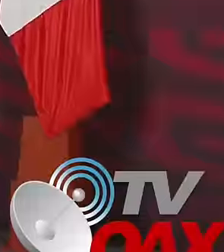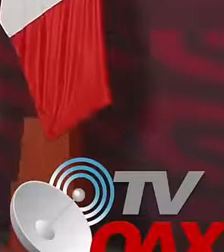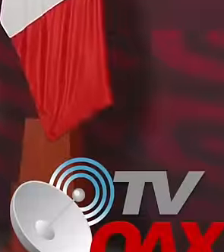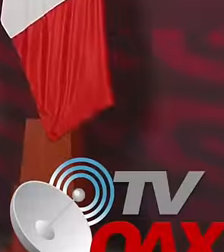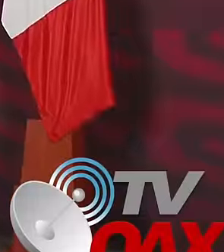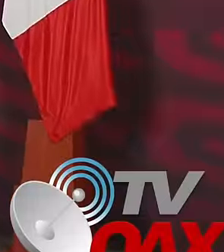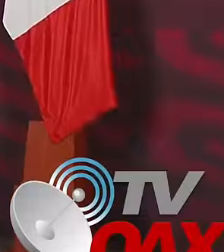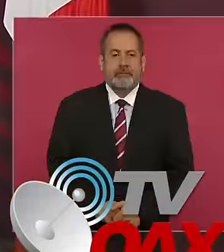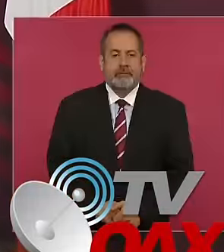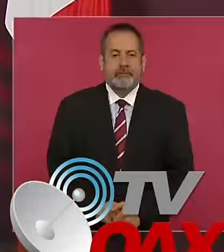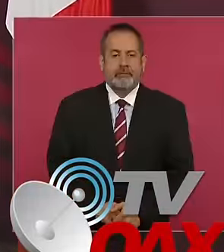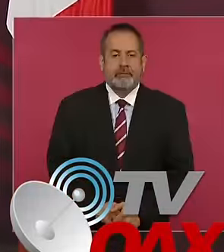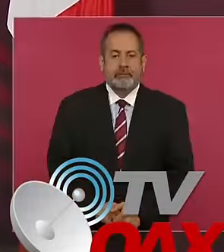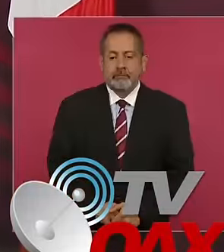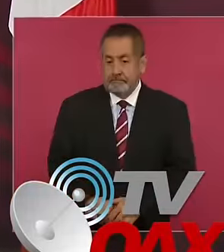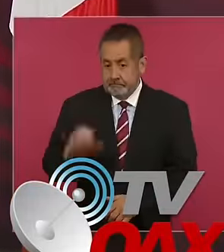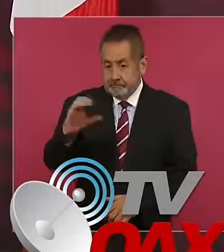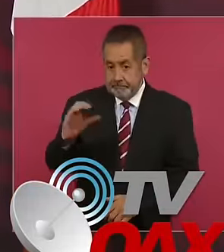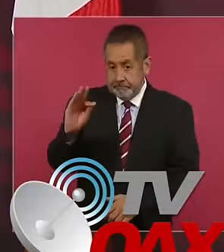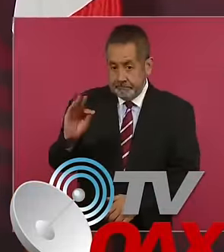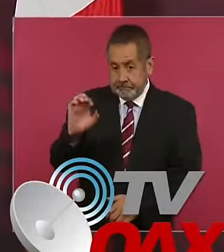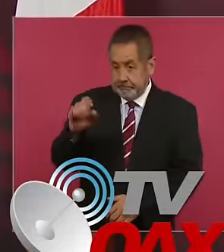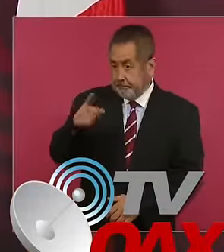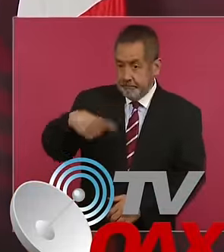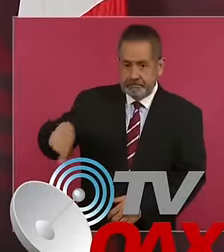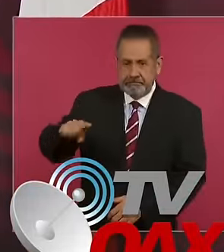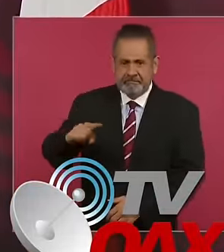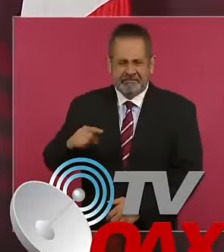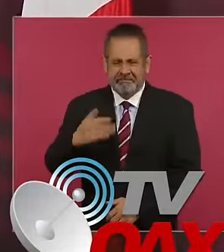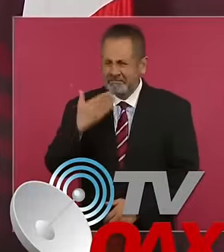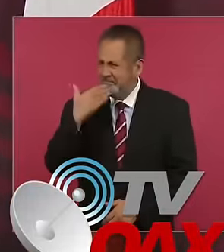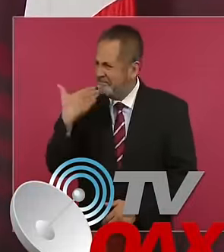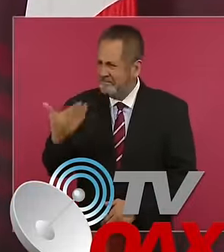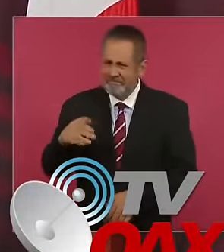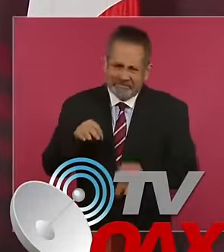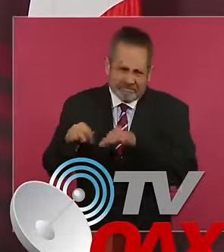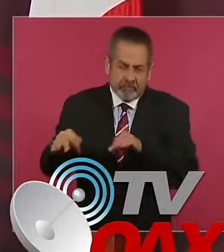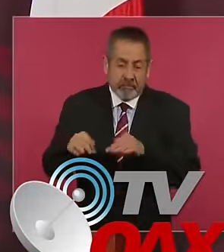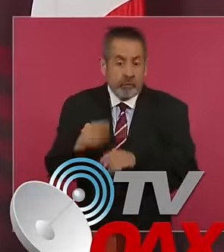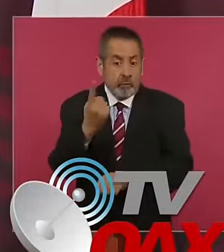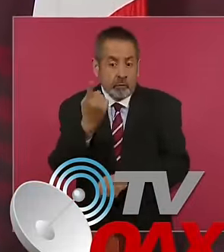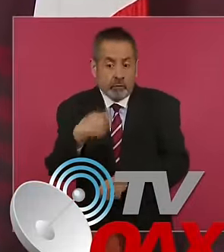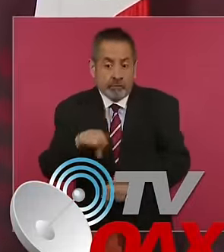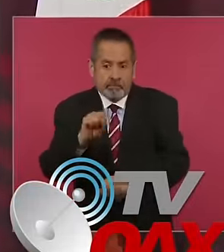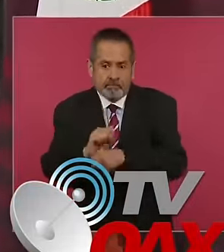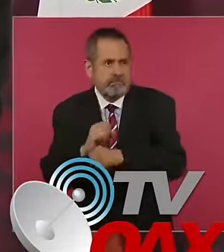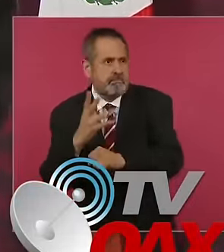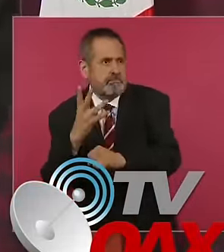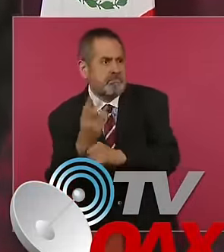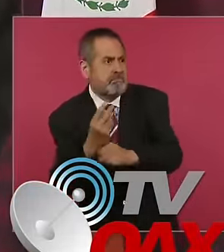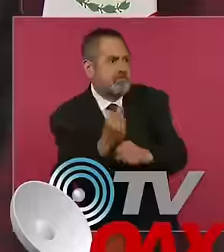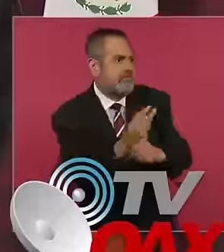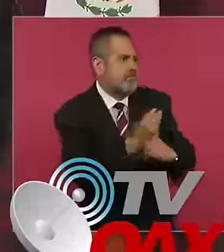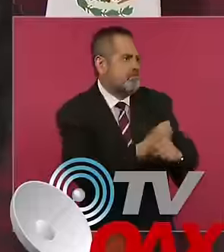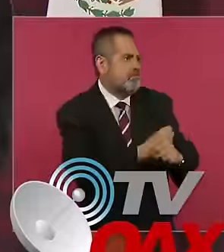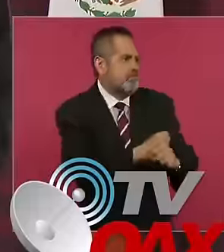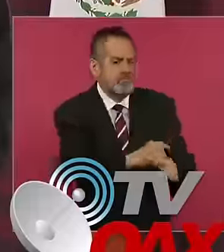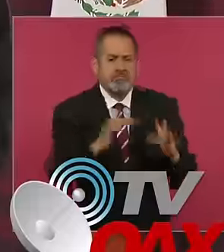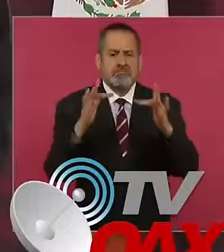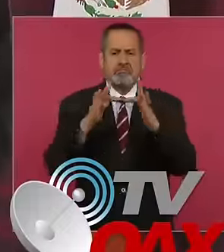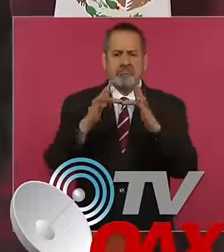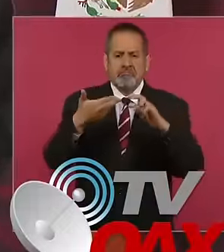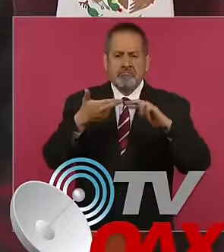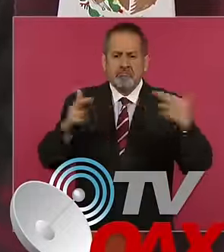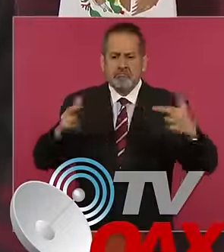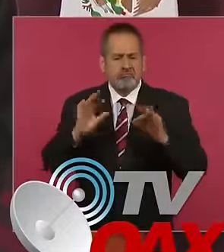prácticamente todo el servicio de energía eléctrica en Acapulco,